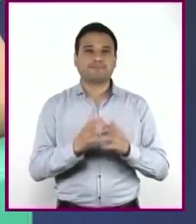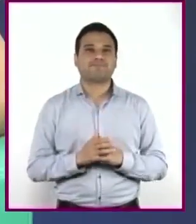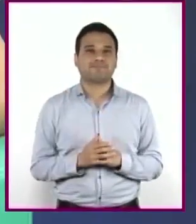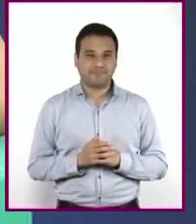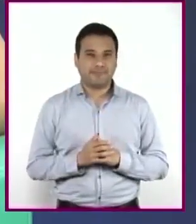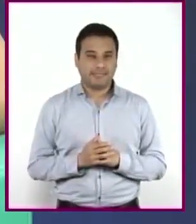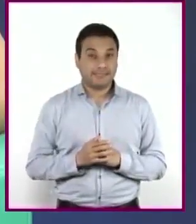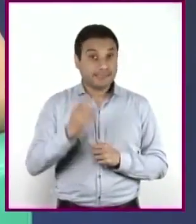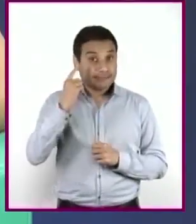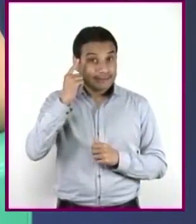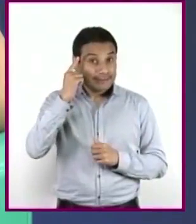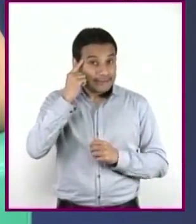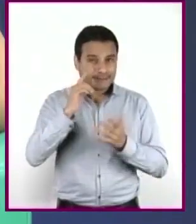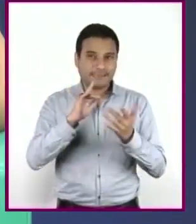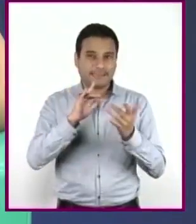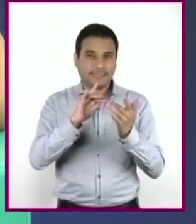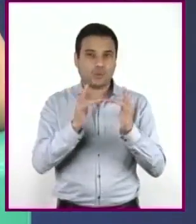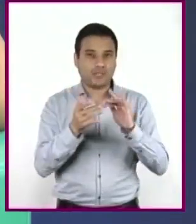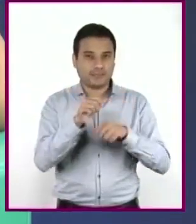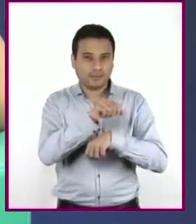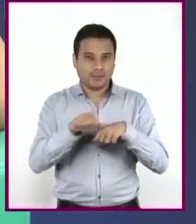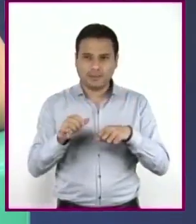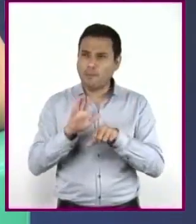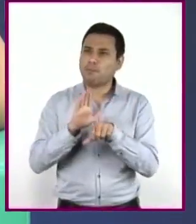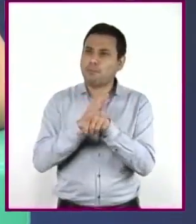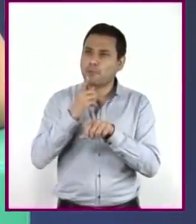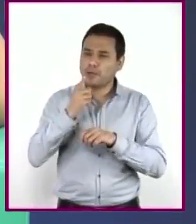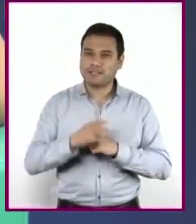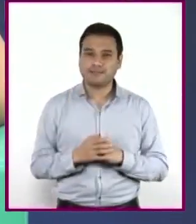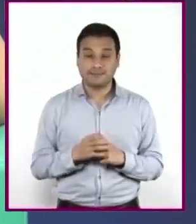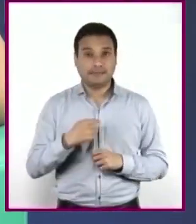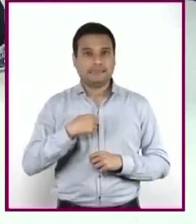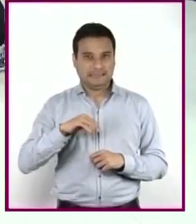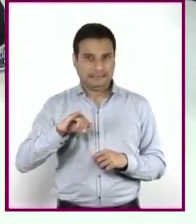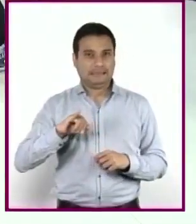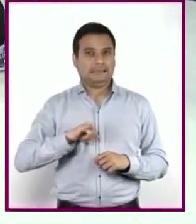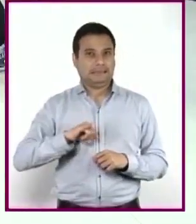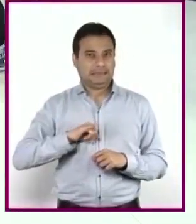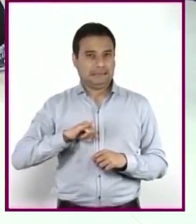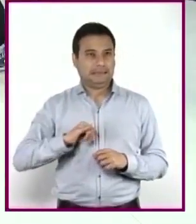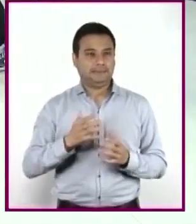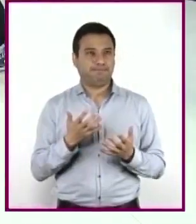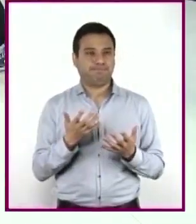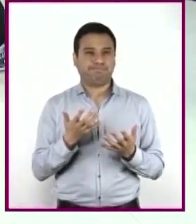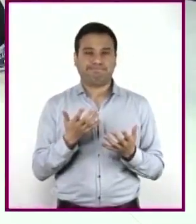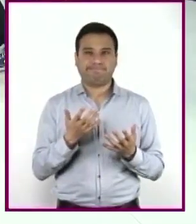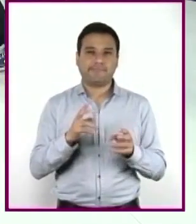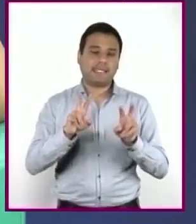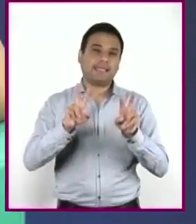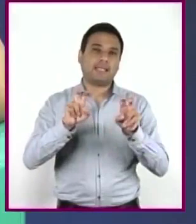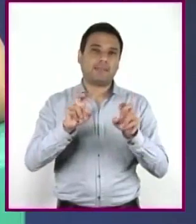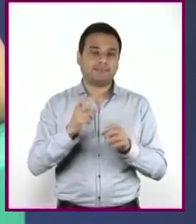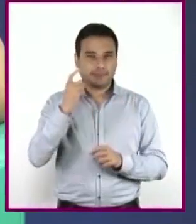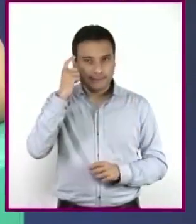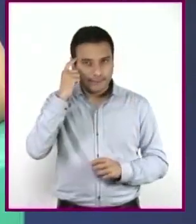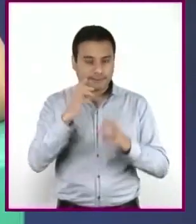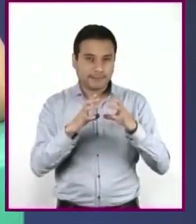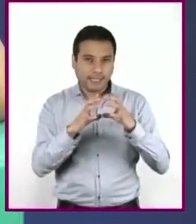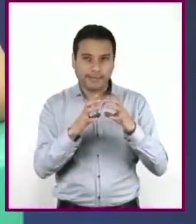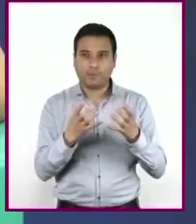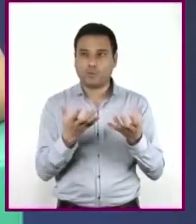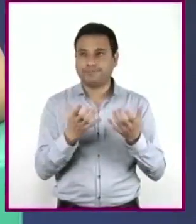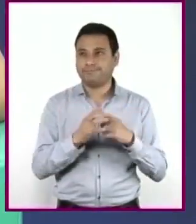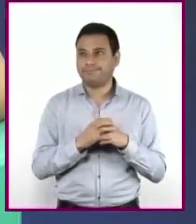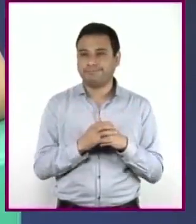Quiero ser neurocirujana. Neurocirujana, qué interesante. ¿Por qué? Me interesa mucho el tema de, pues,